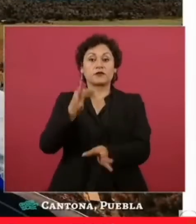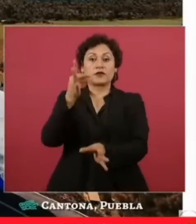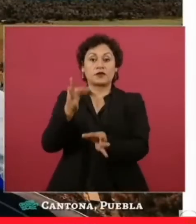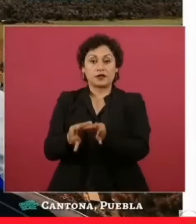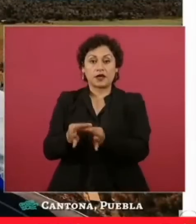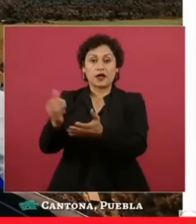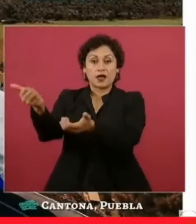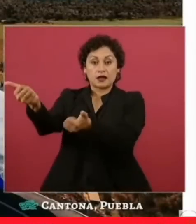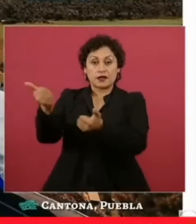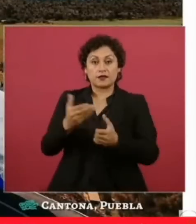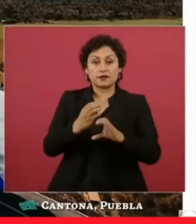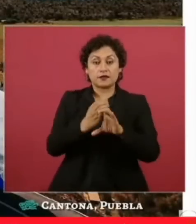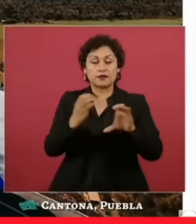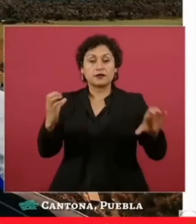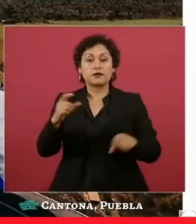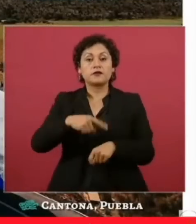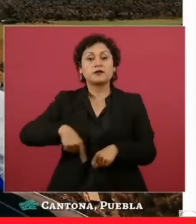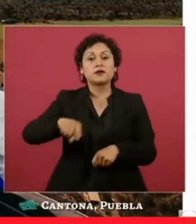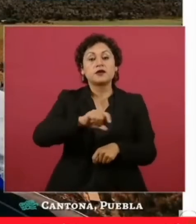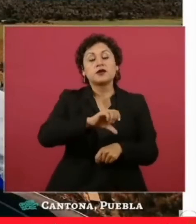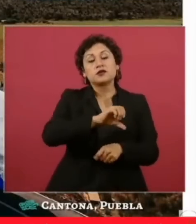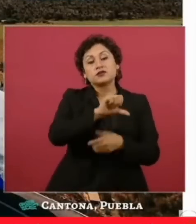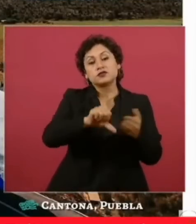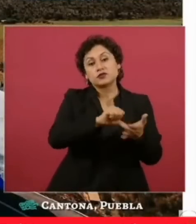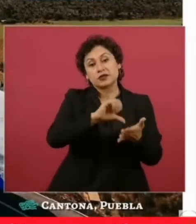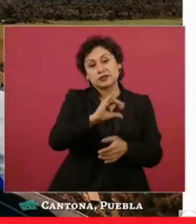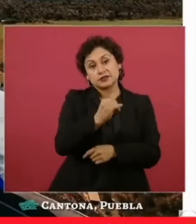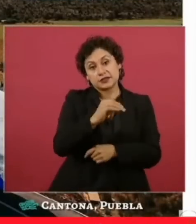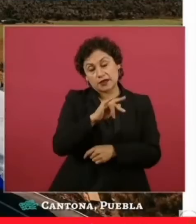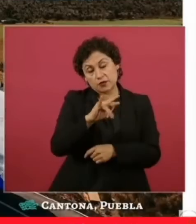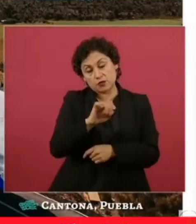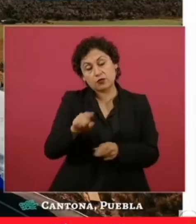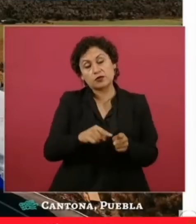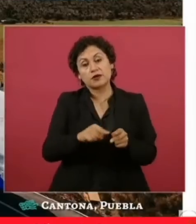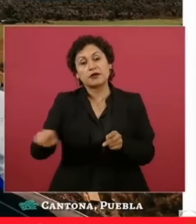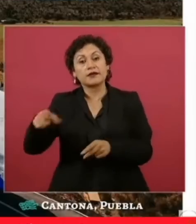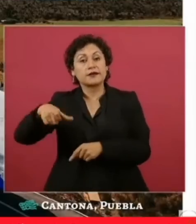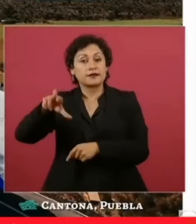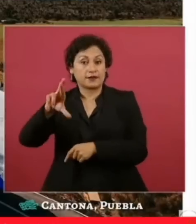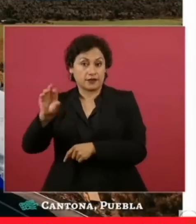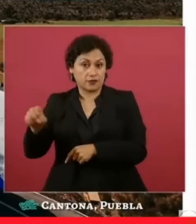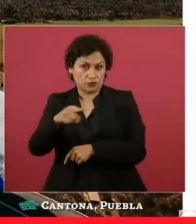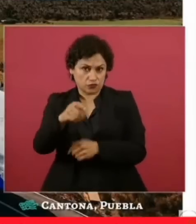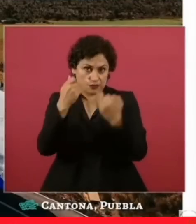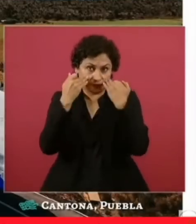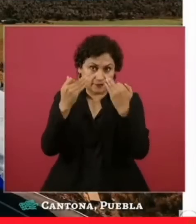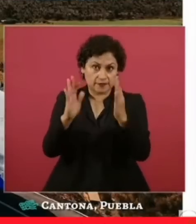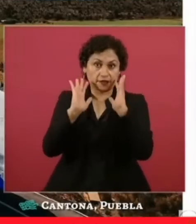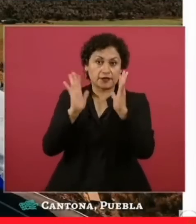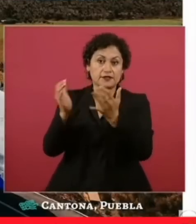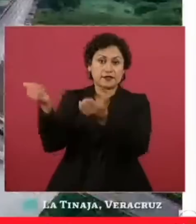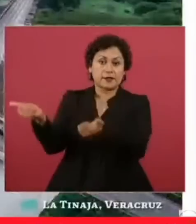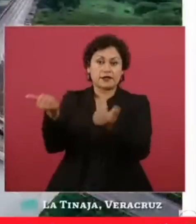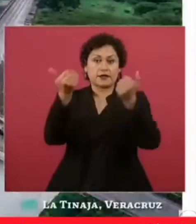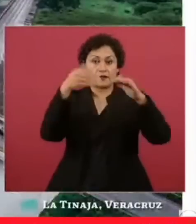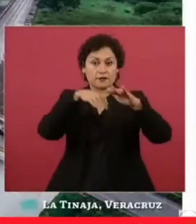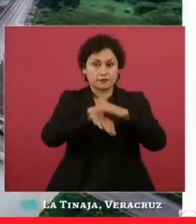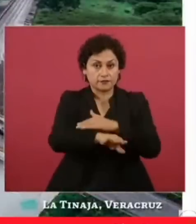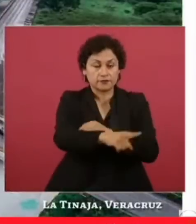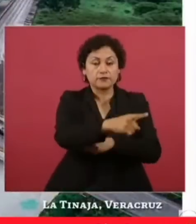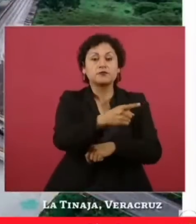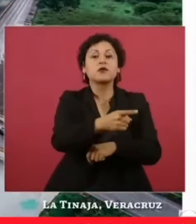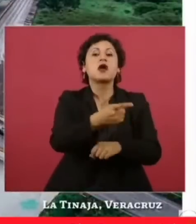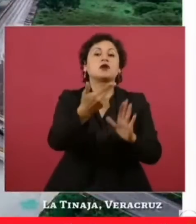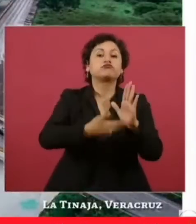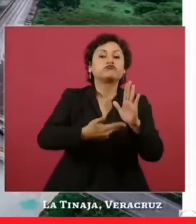Ciudad Sahagún, Hidalgo, a Cancún, Quintana Roo. Como usted lo constató, el primer vagón arribó al taller y cochera de Cancún